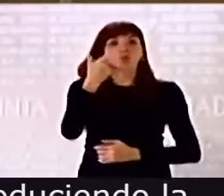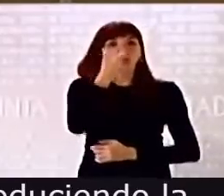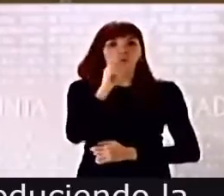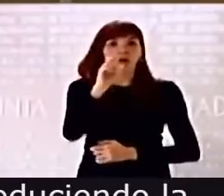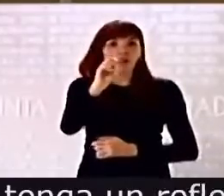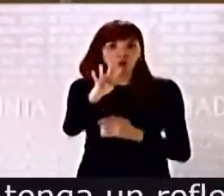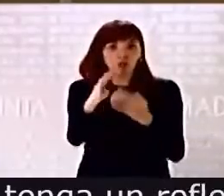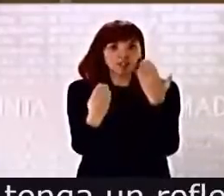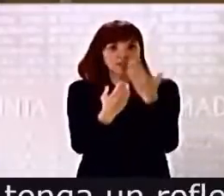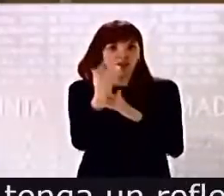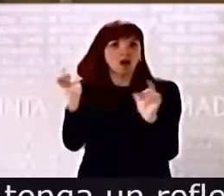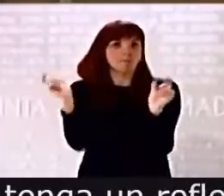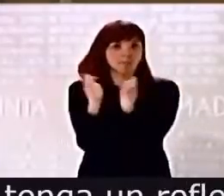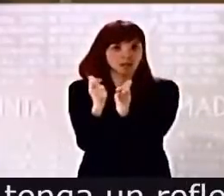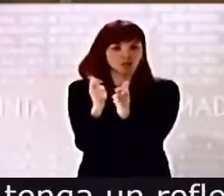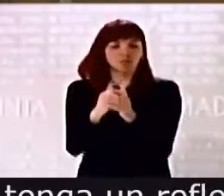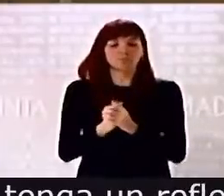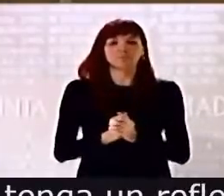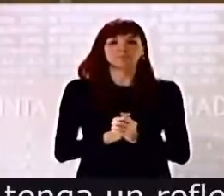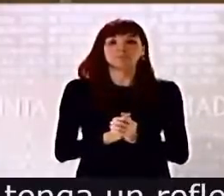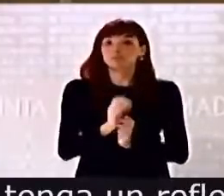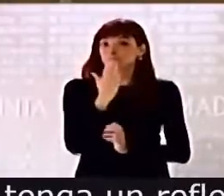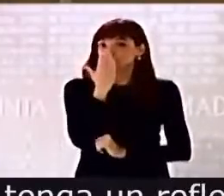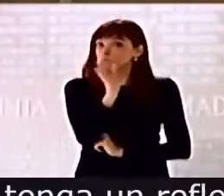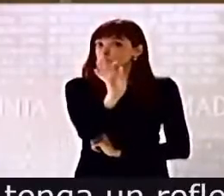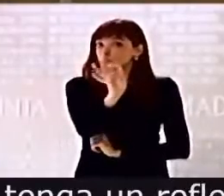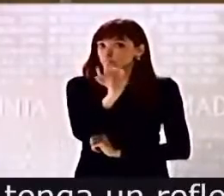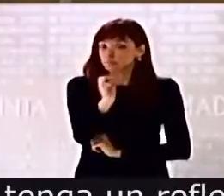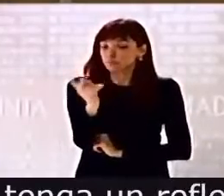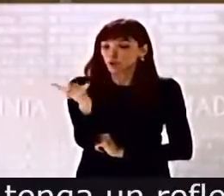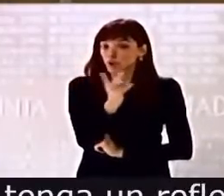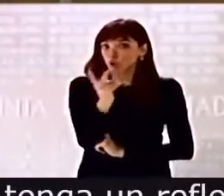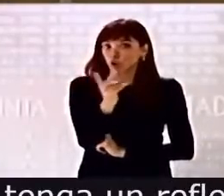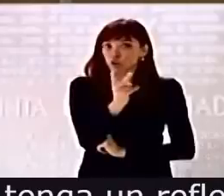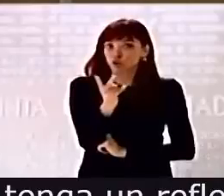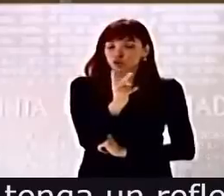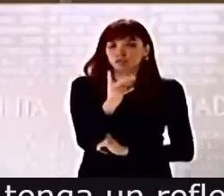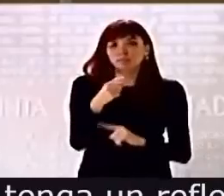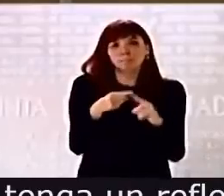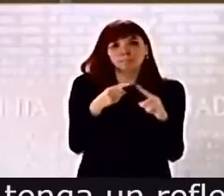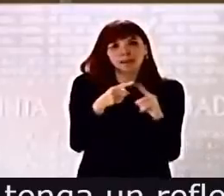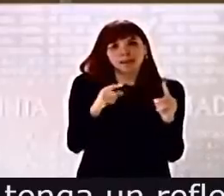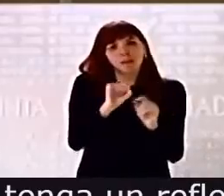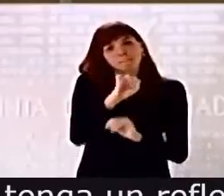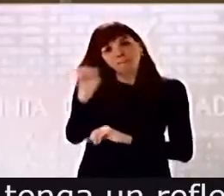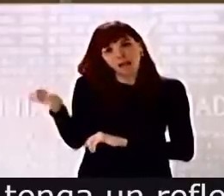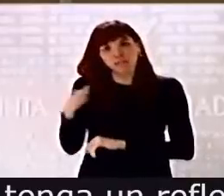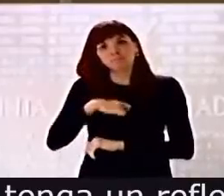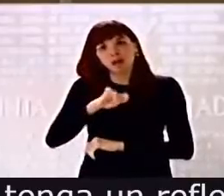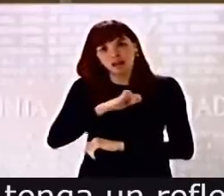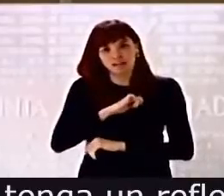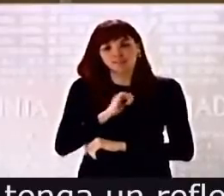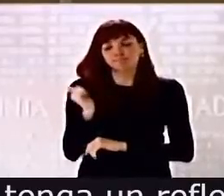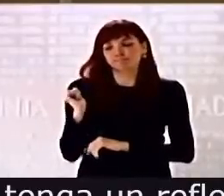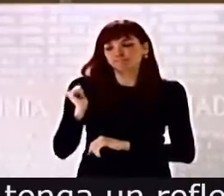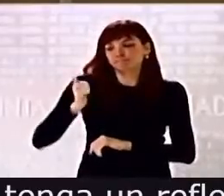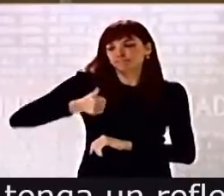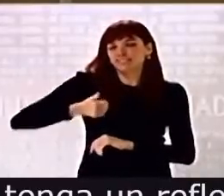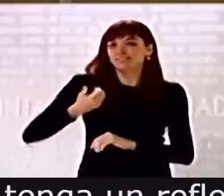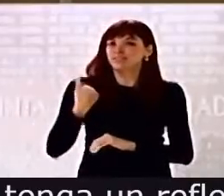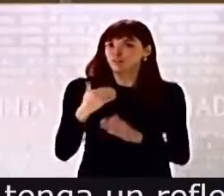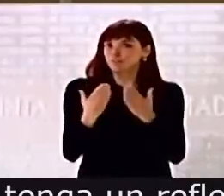Si bien es verdad que en ambas nos encontramos por encima de la media nacional, como ya llevamos haciendo desde hace unos